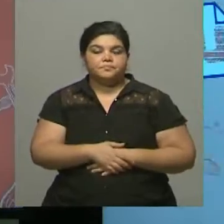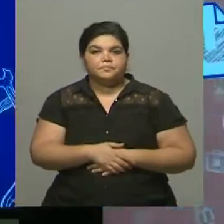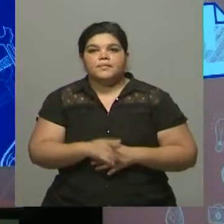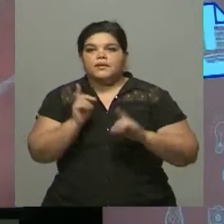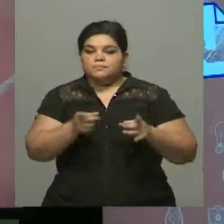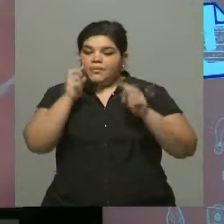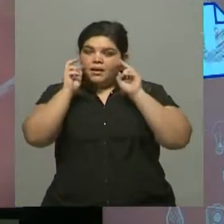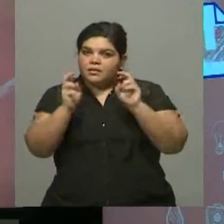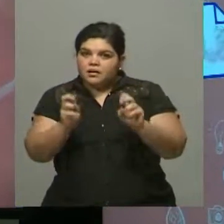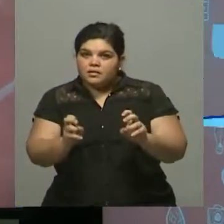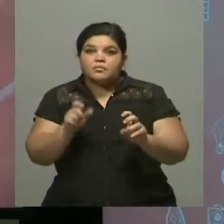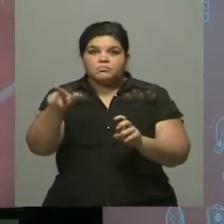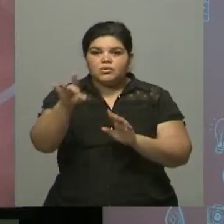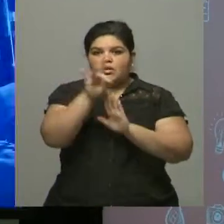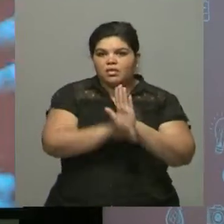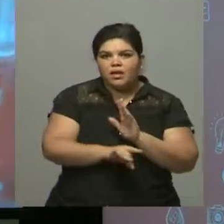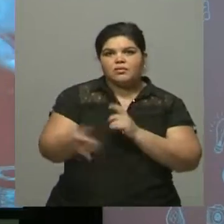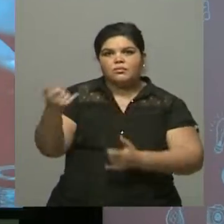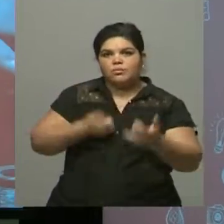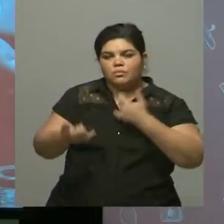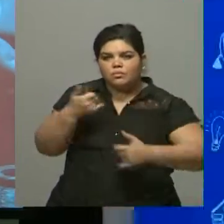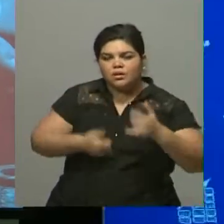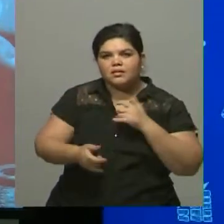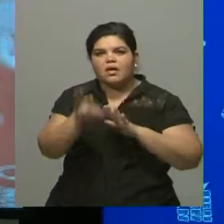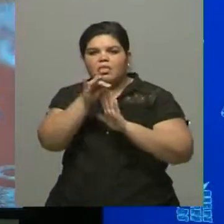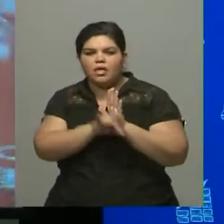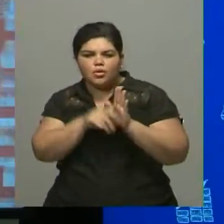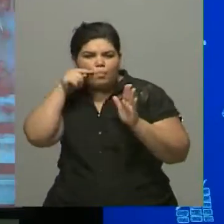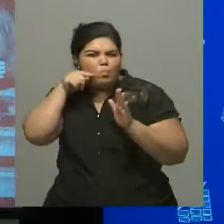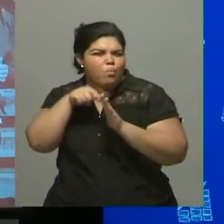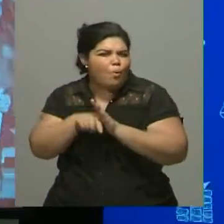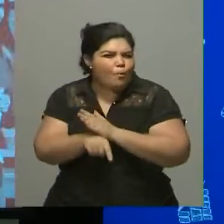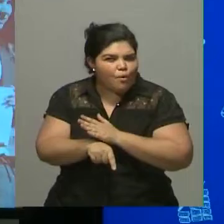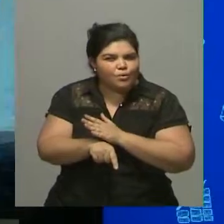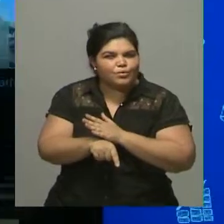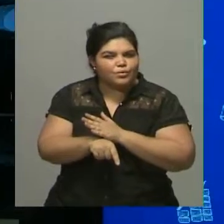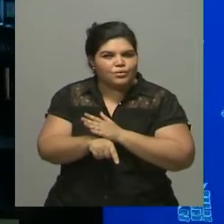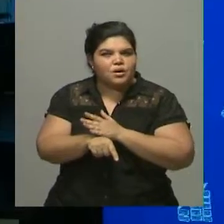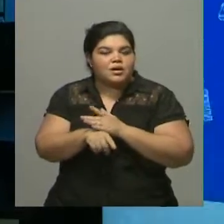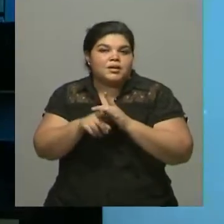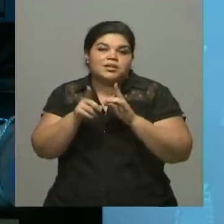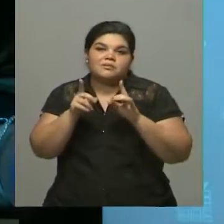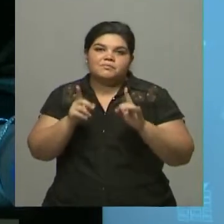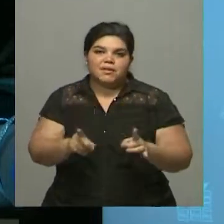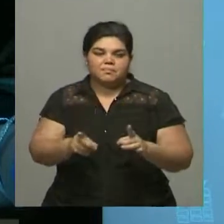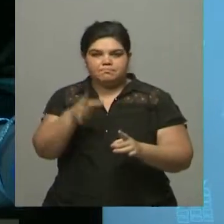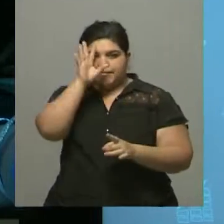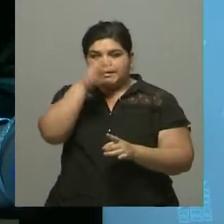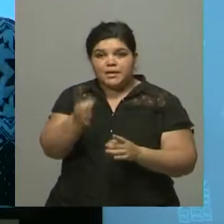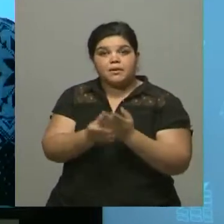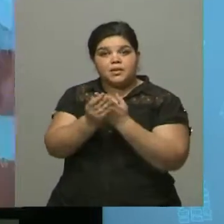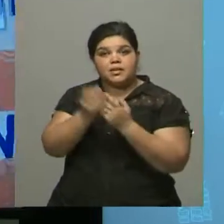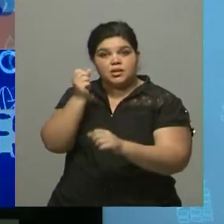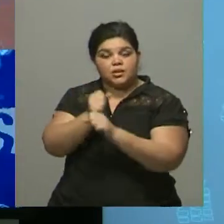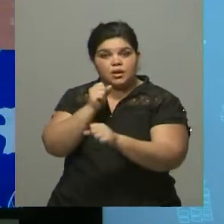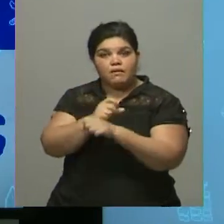permite tener también otros datos incluso más profundos o más finos, si le queremos decir. Por ejemplo, sé que en el Ministerio de Trabajo a